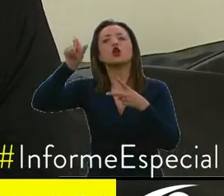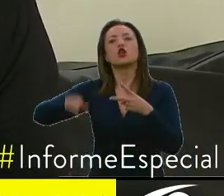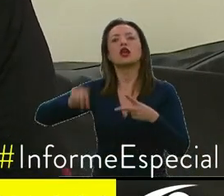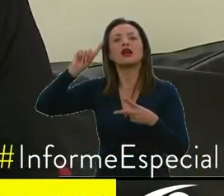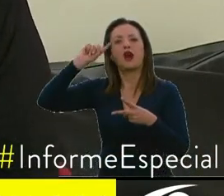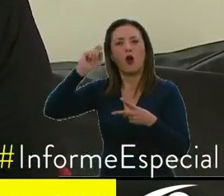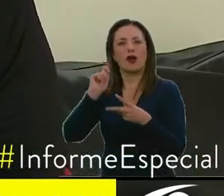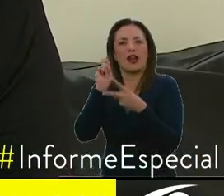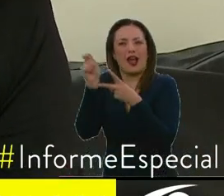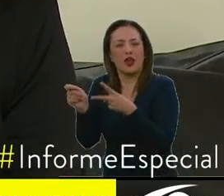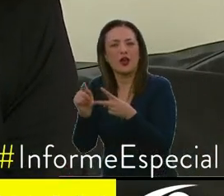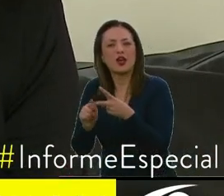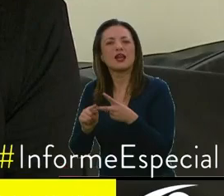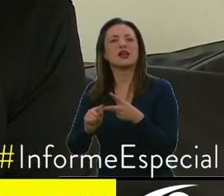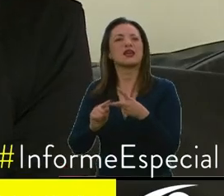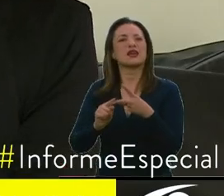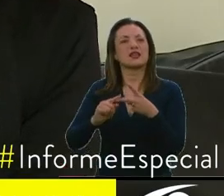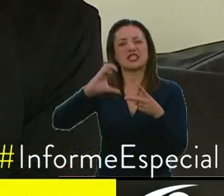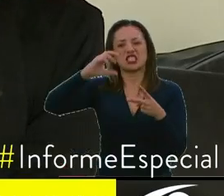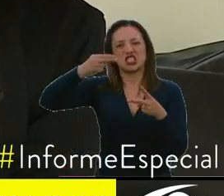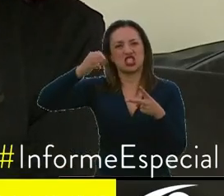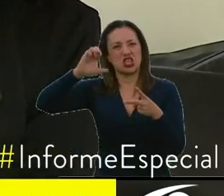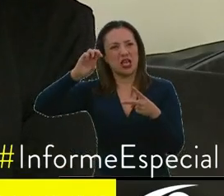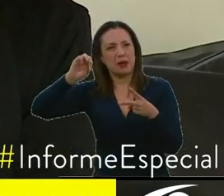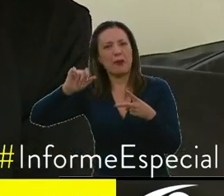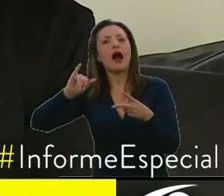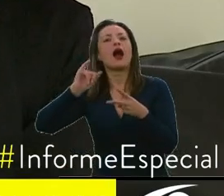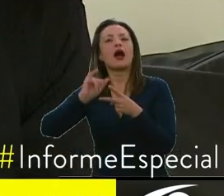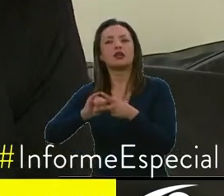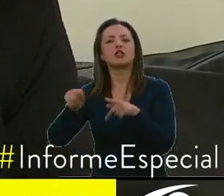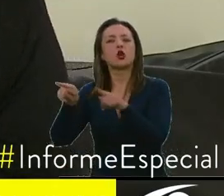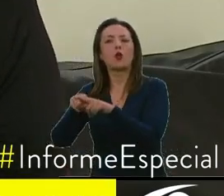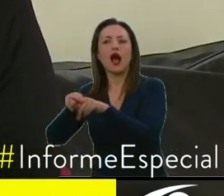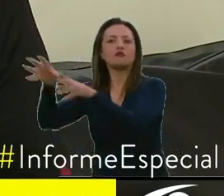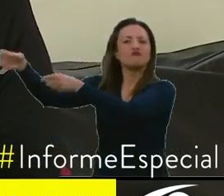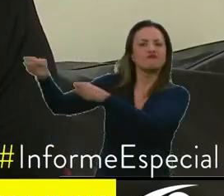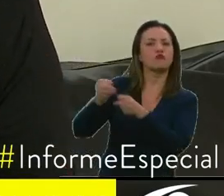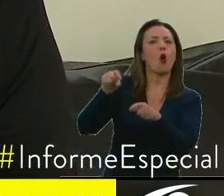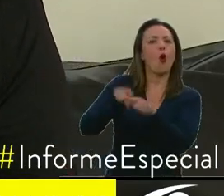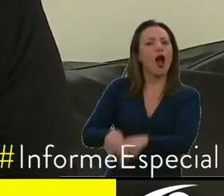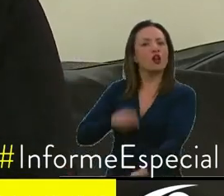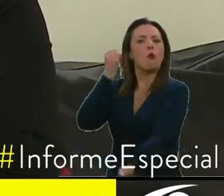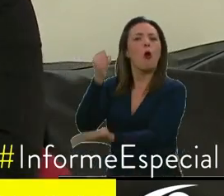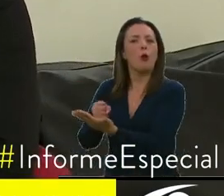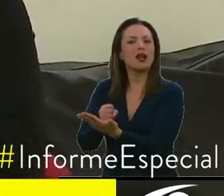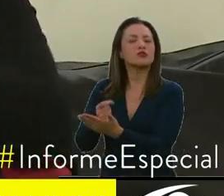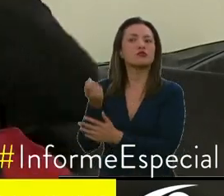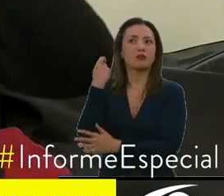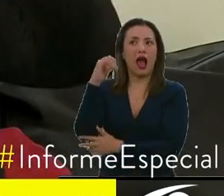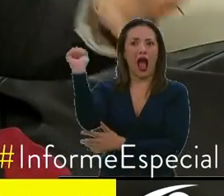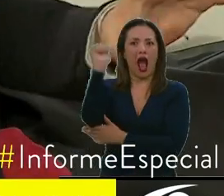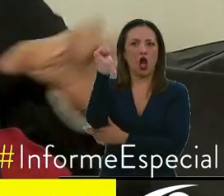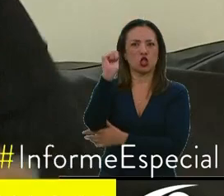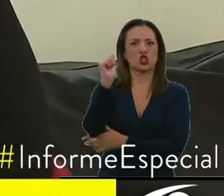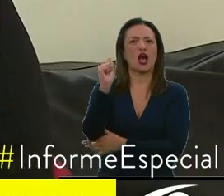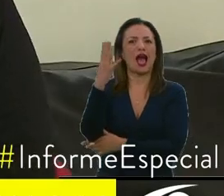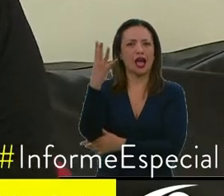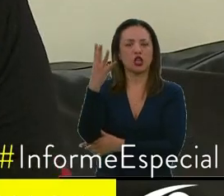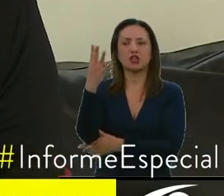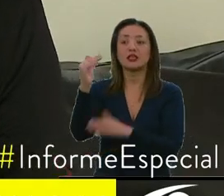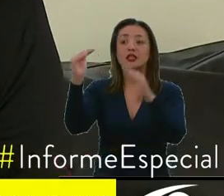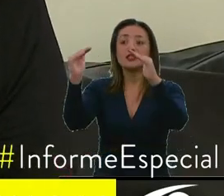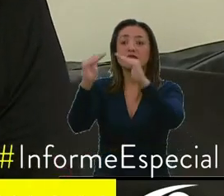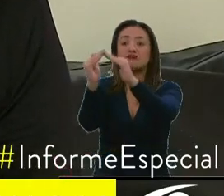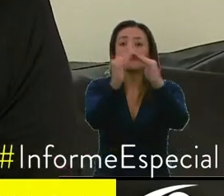Gobernador Chema, que fueron tomados por la fuerza el 14 de agosto, lo sacaron de Casa